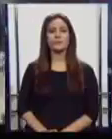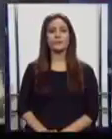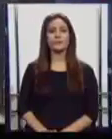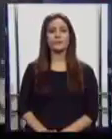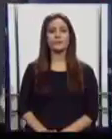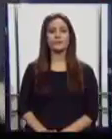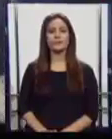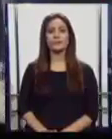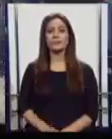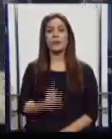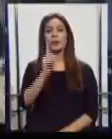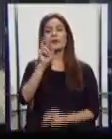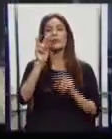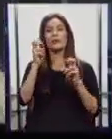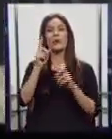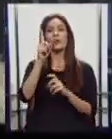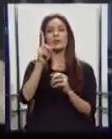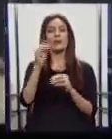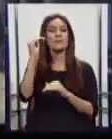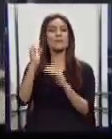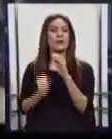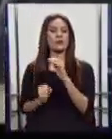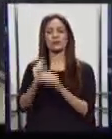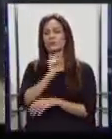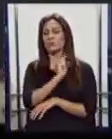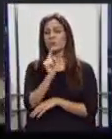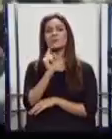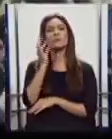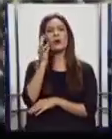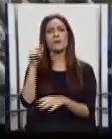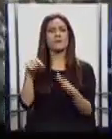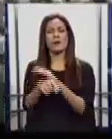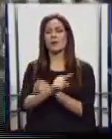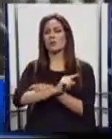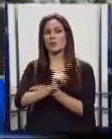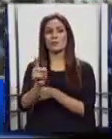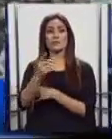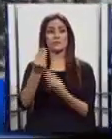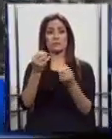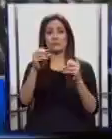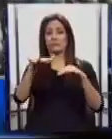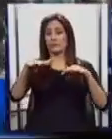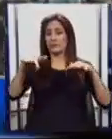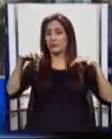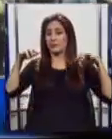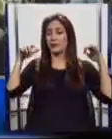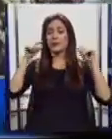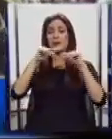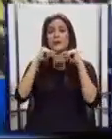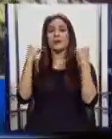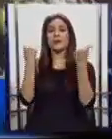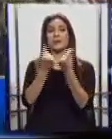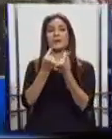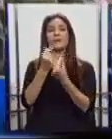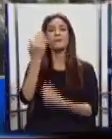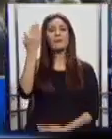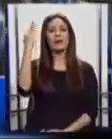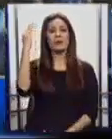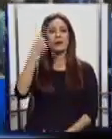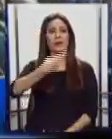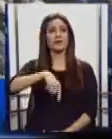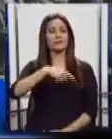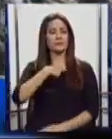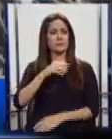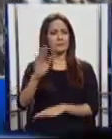Ni una menos es el objetivo del candidato a la presidencia de la República, quien en un multitudinario acto con integrantes del colectivo Manuelas se comprometió